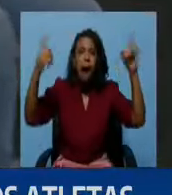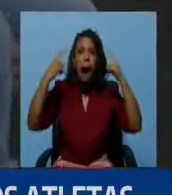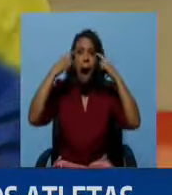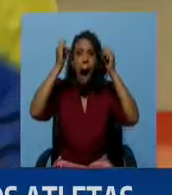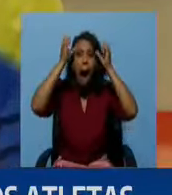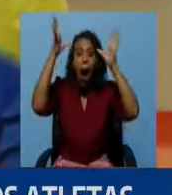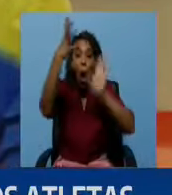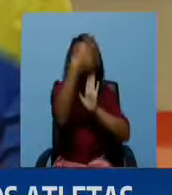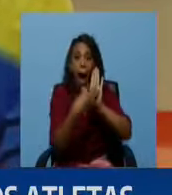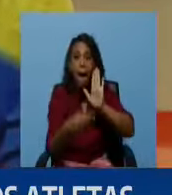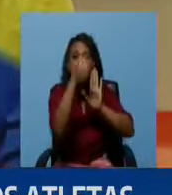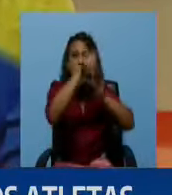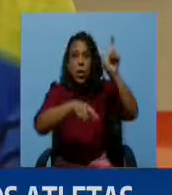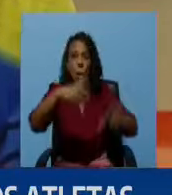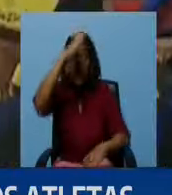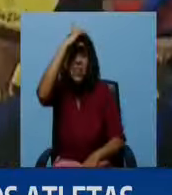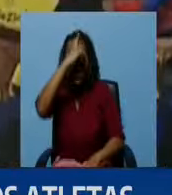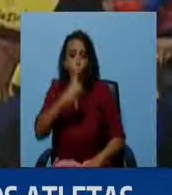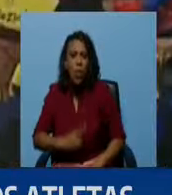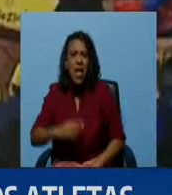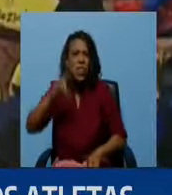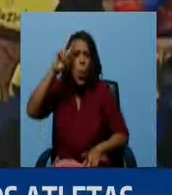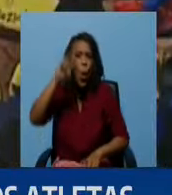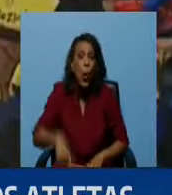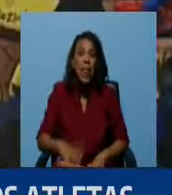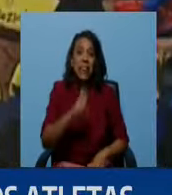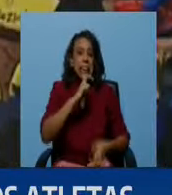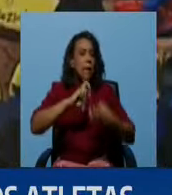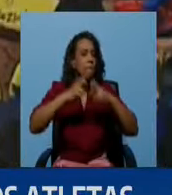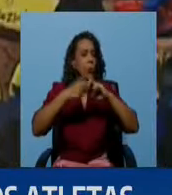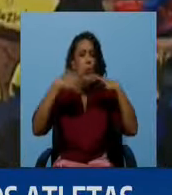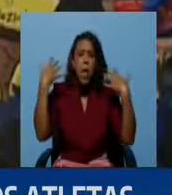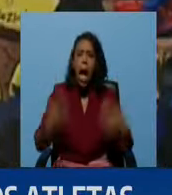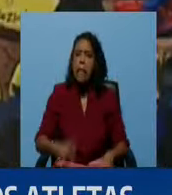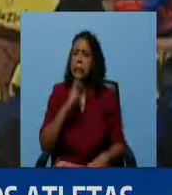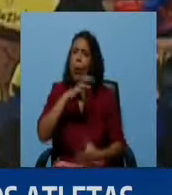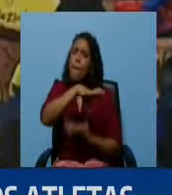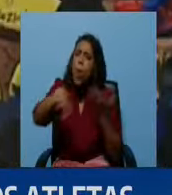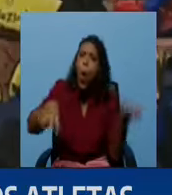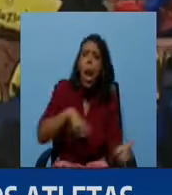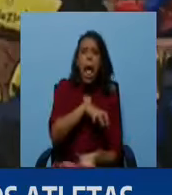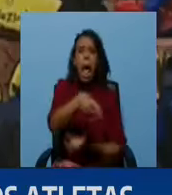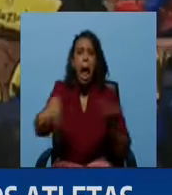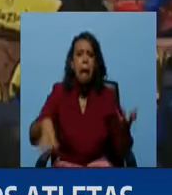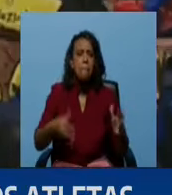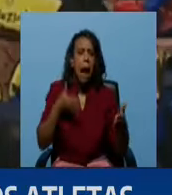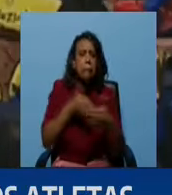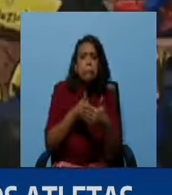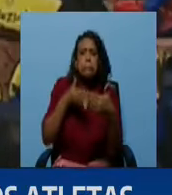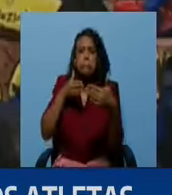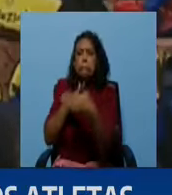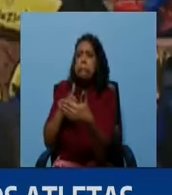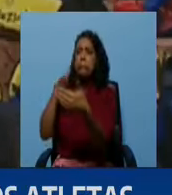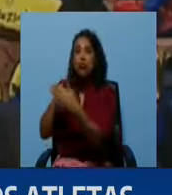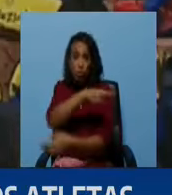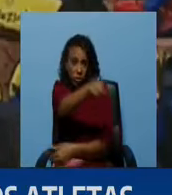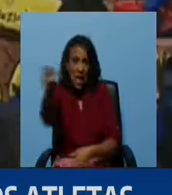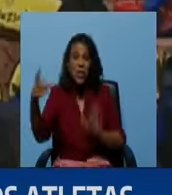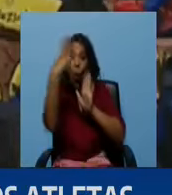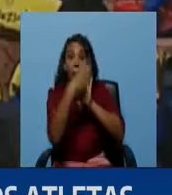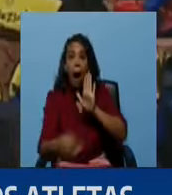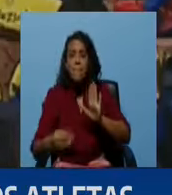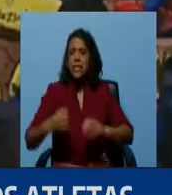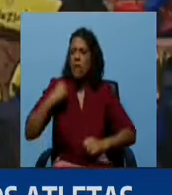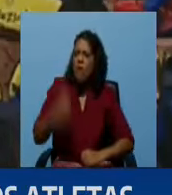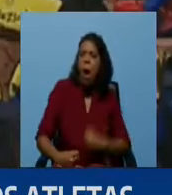ustedes son el ejemplo de cómo se vence diariamente dificultades, problemas, obstáculos. Ustedes van cuesta